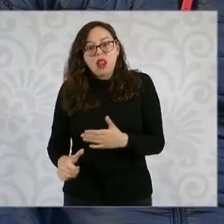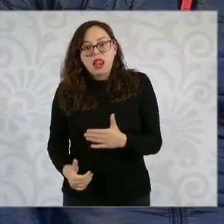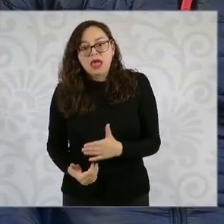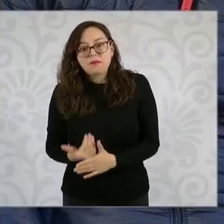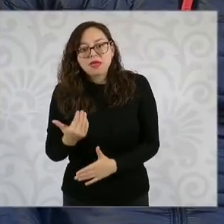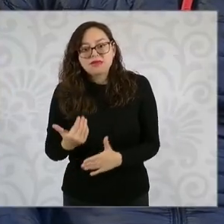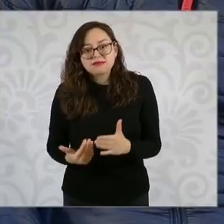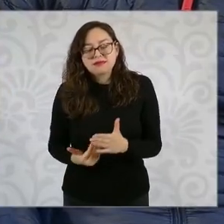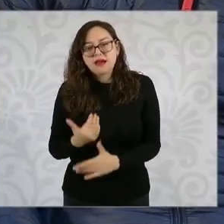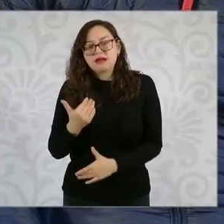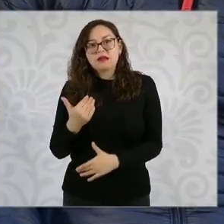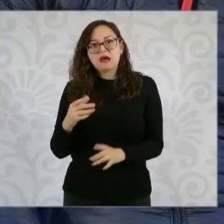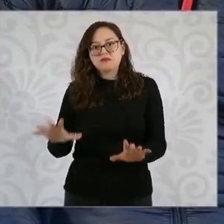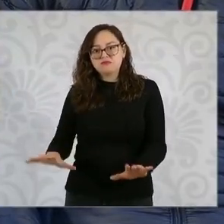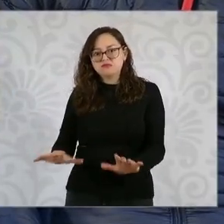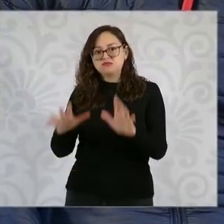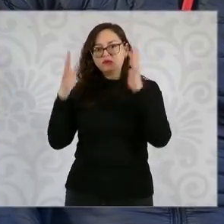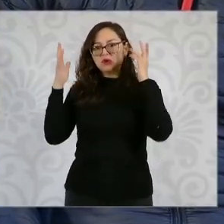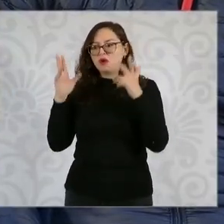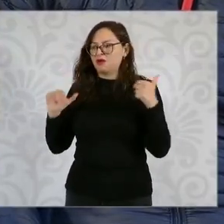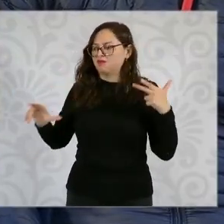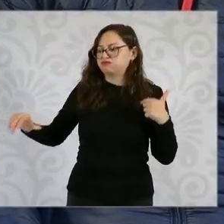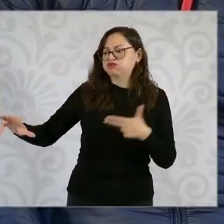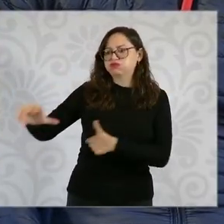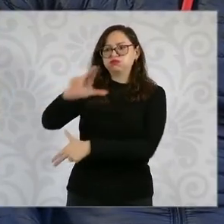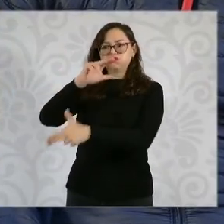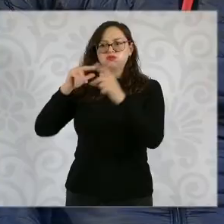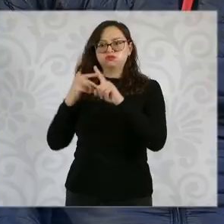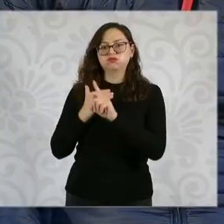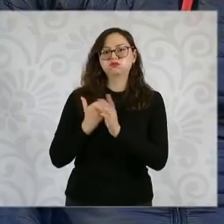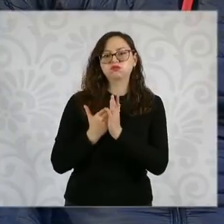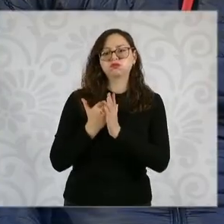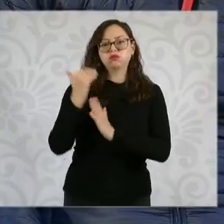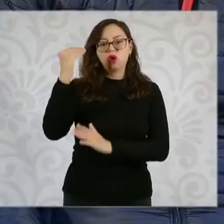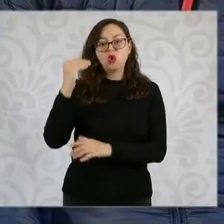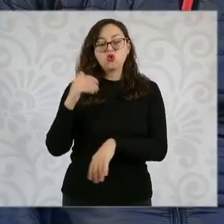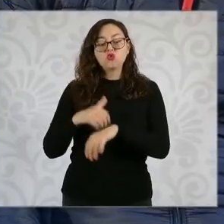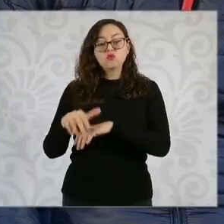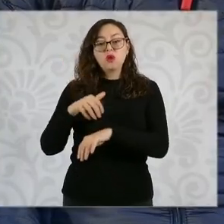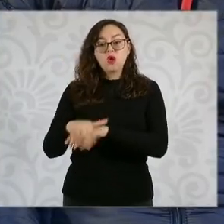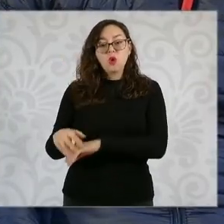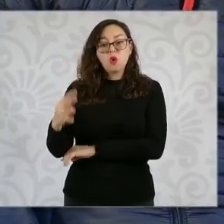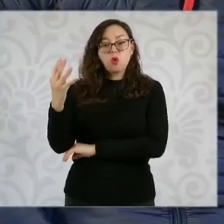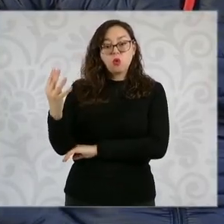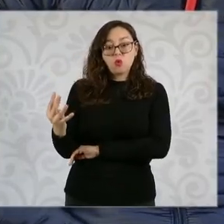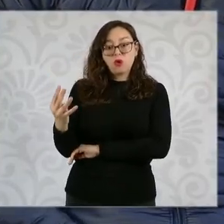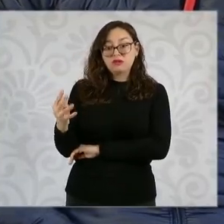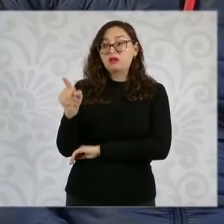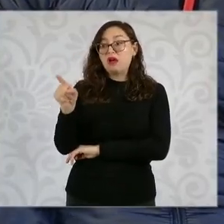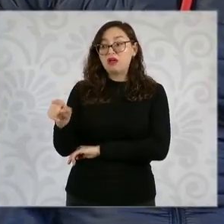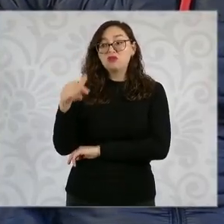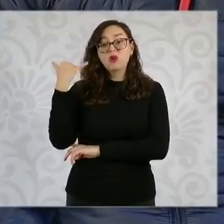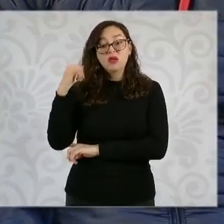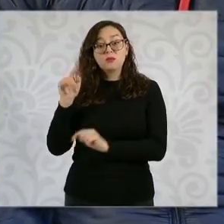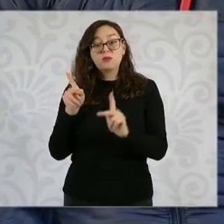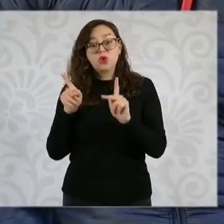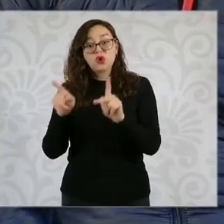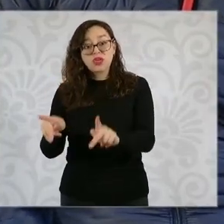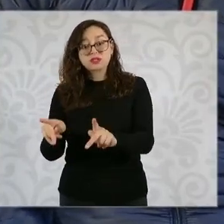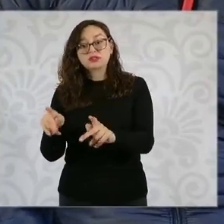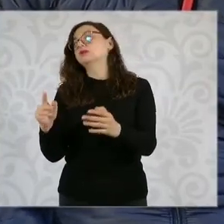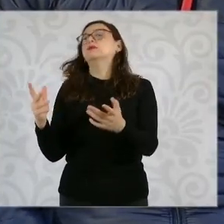categoría 4. ¿Podría tocar, según se menciona, no sé si tenga más información al respecto, el puerto de Progreso en Yucatán, o si